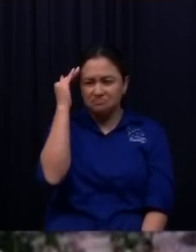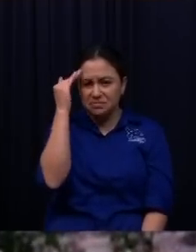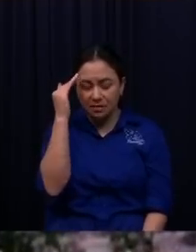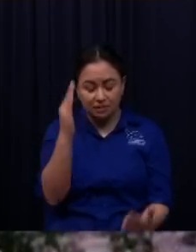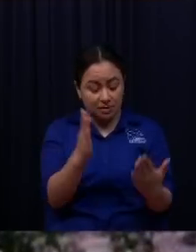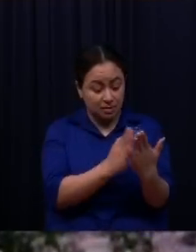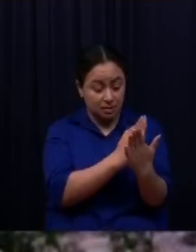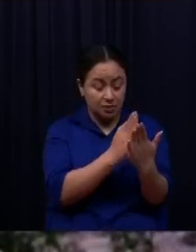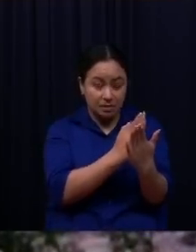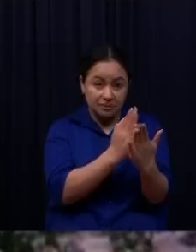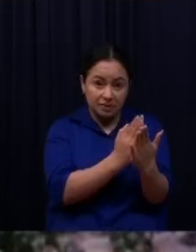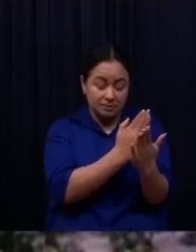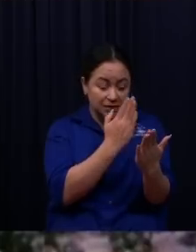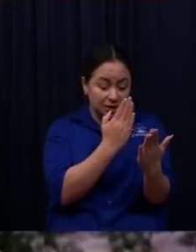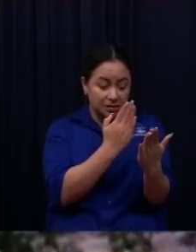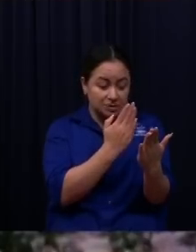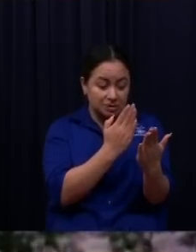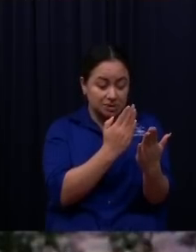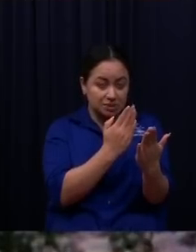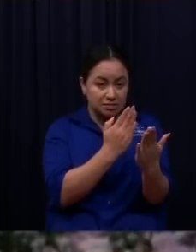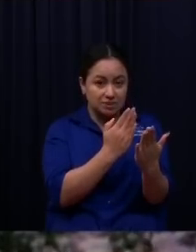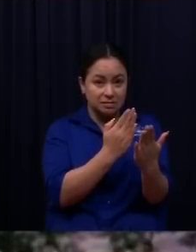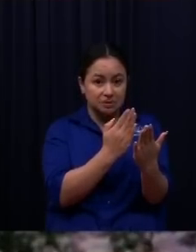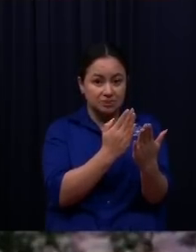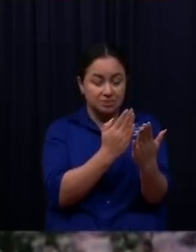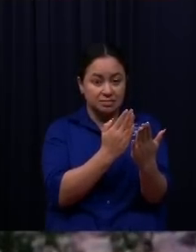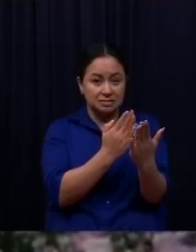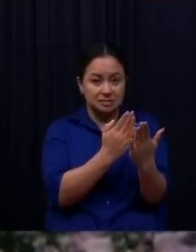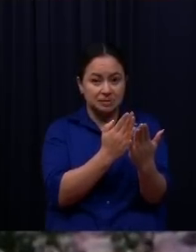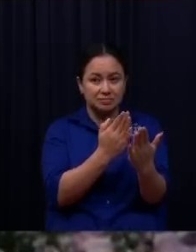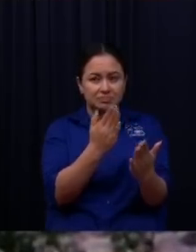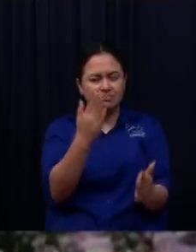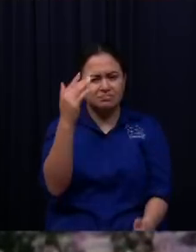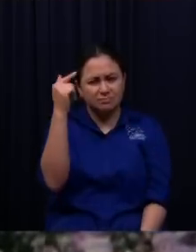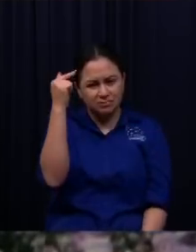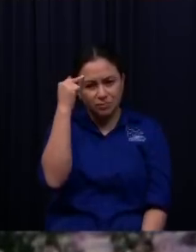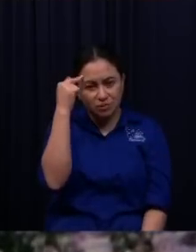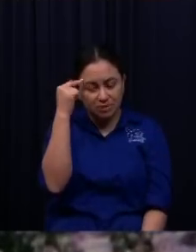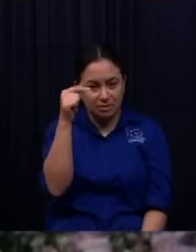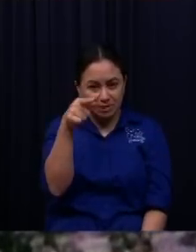algún grado de teología, por mínimo que sea, aunque sea cinta blanca.